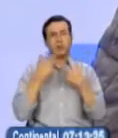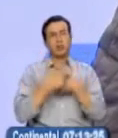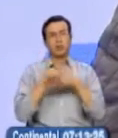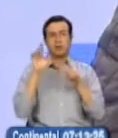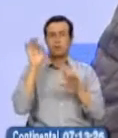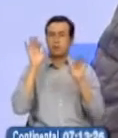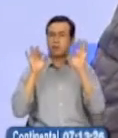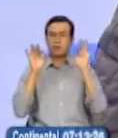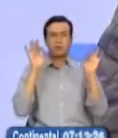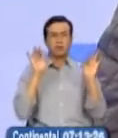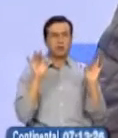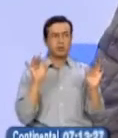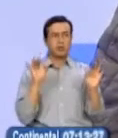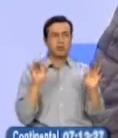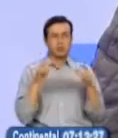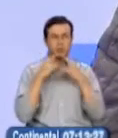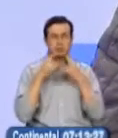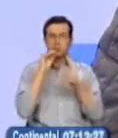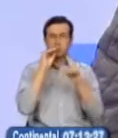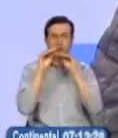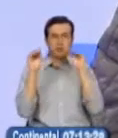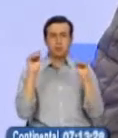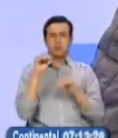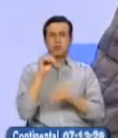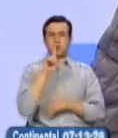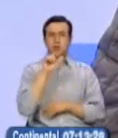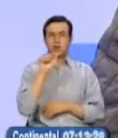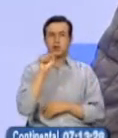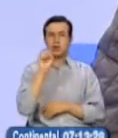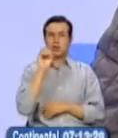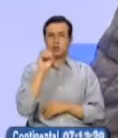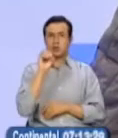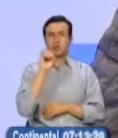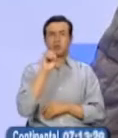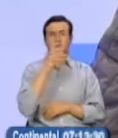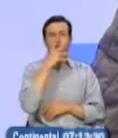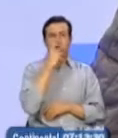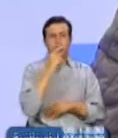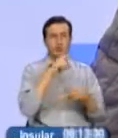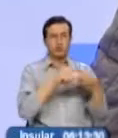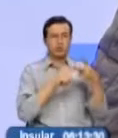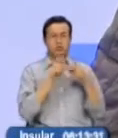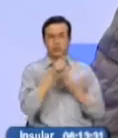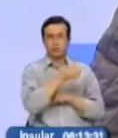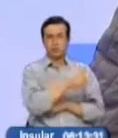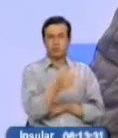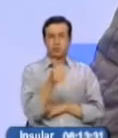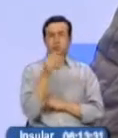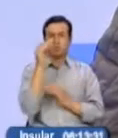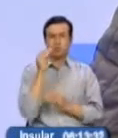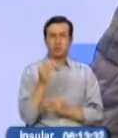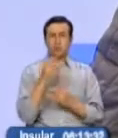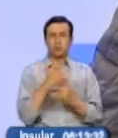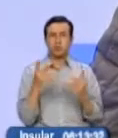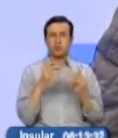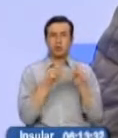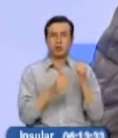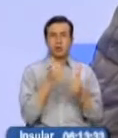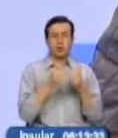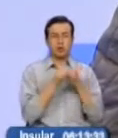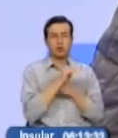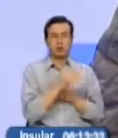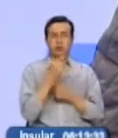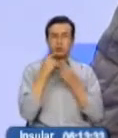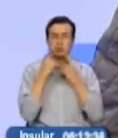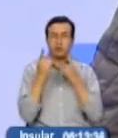libremente, yo señalé en este caso a Guillermo Lasso, a Lucio Gutiérrez, personas, porque eso se lanzó en el momento de electoral y